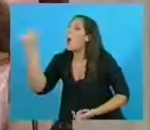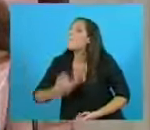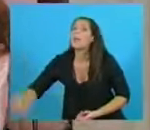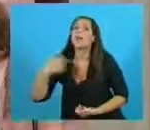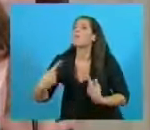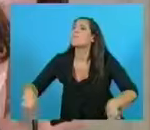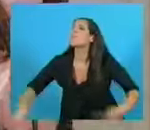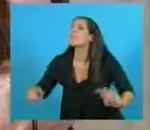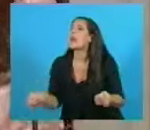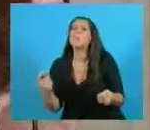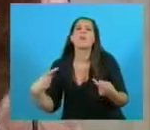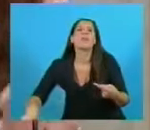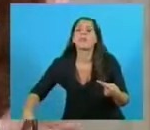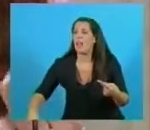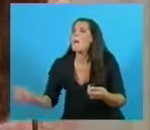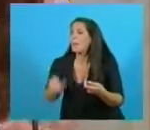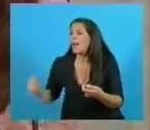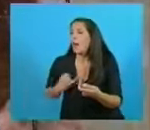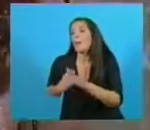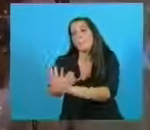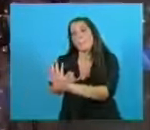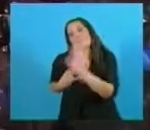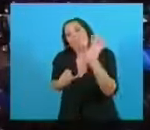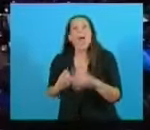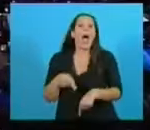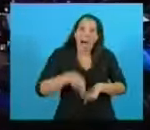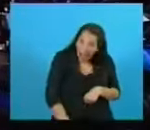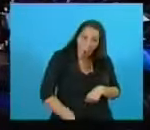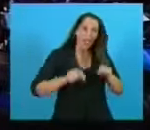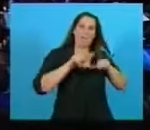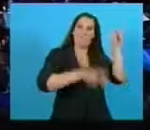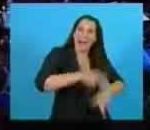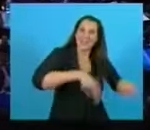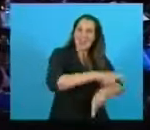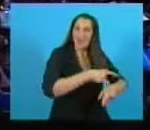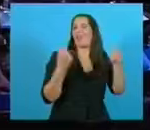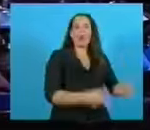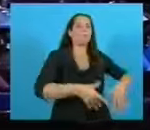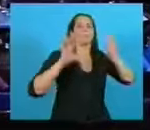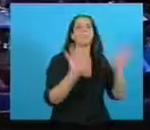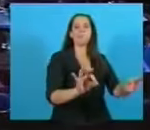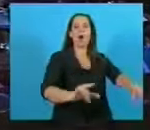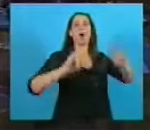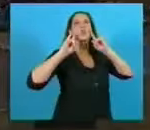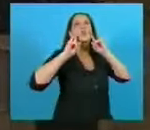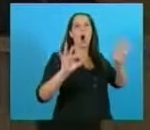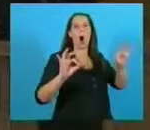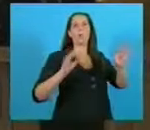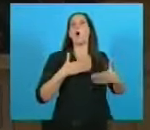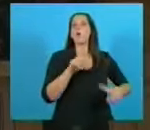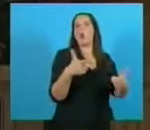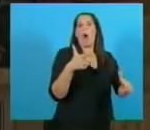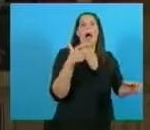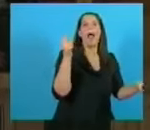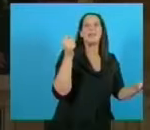Ahora, para la gente, el país que les dejo es un país muy cómodo. Es un país con 6,9% de